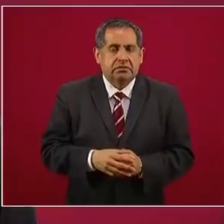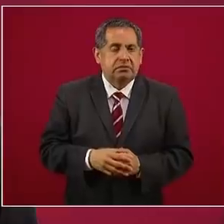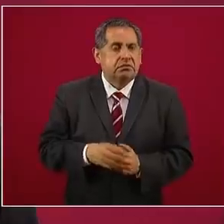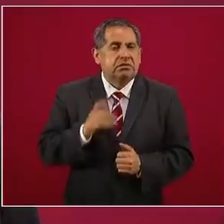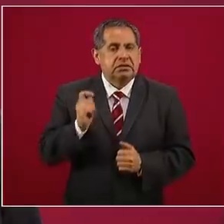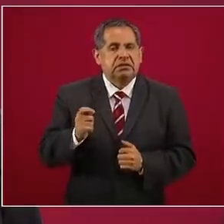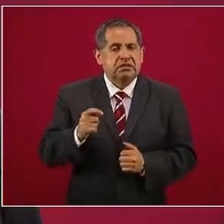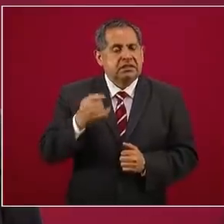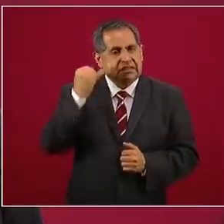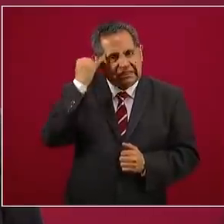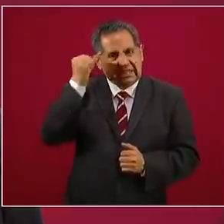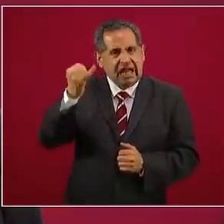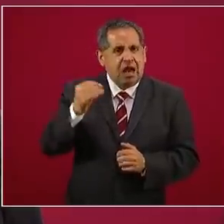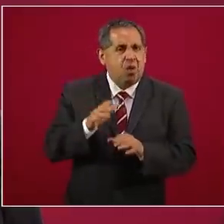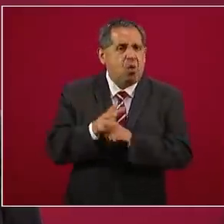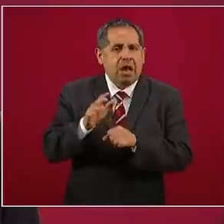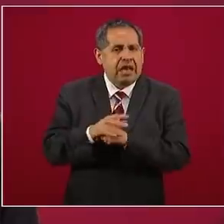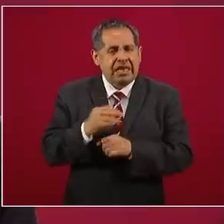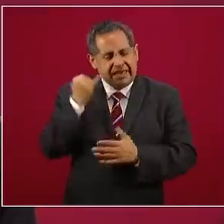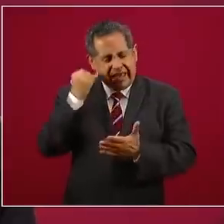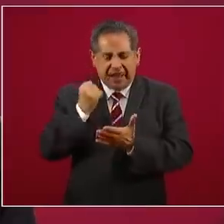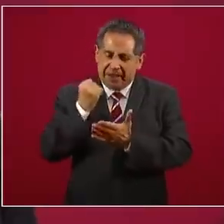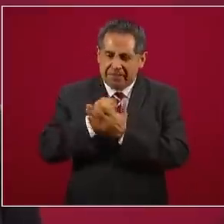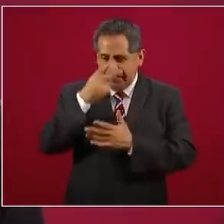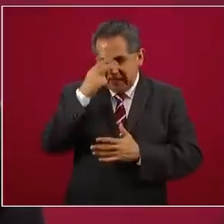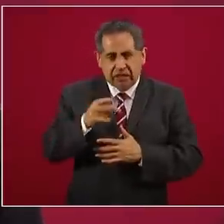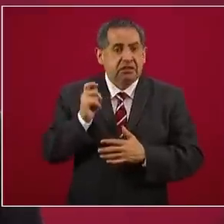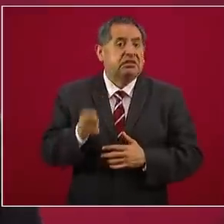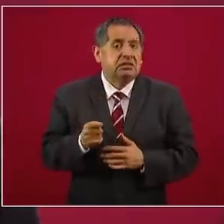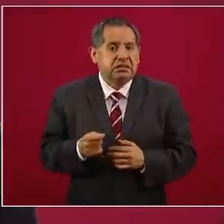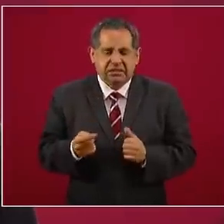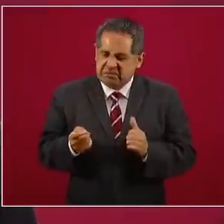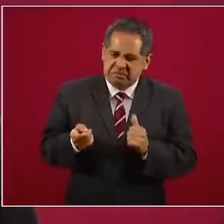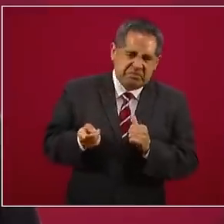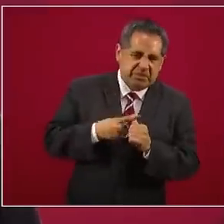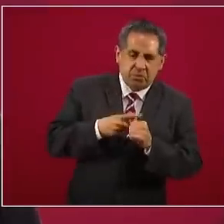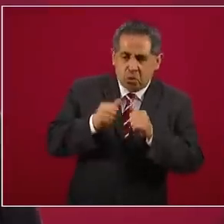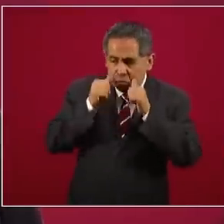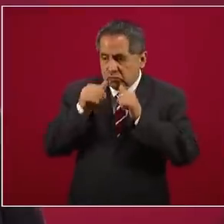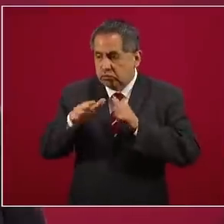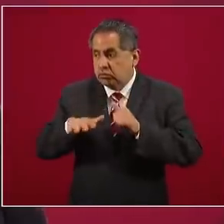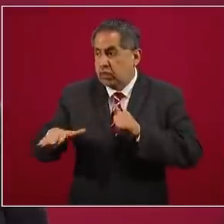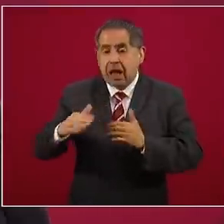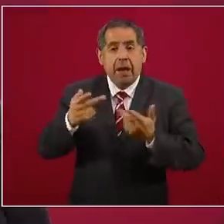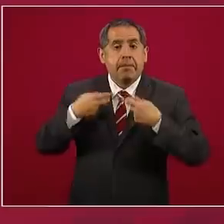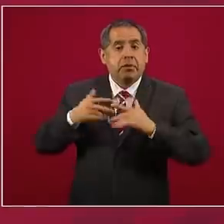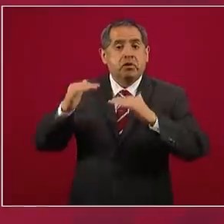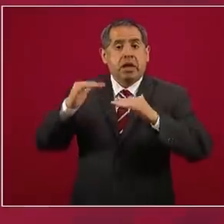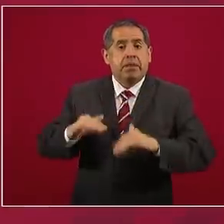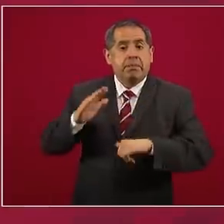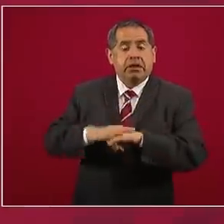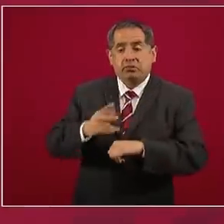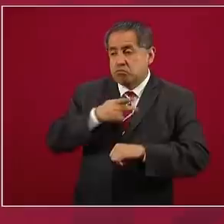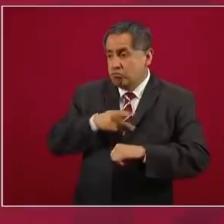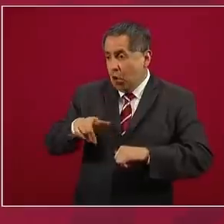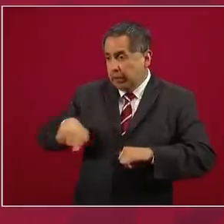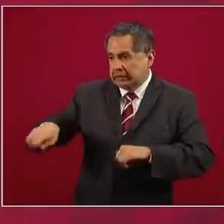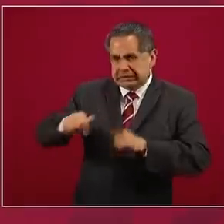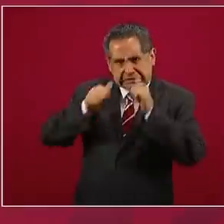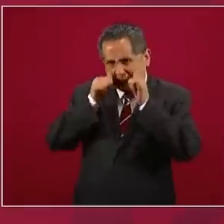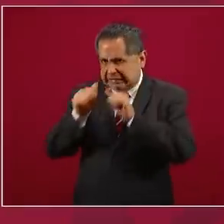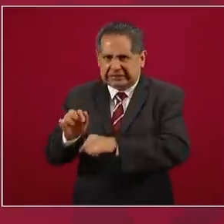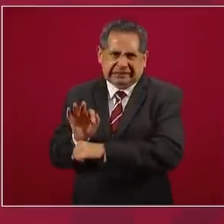Consistió básicamente en atender a los de abajo frente a la